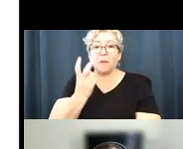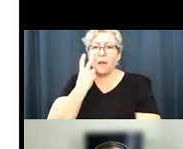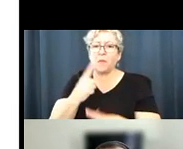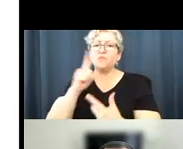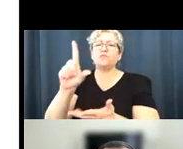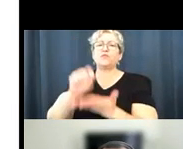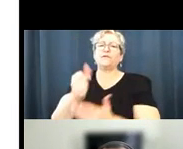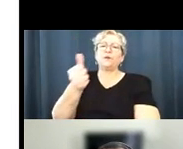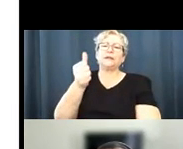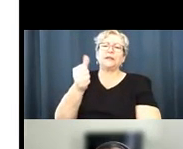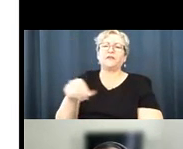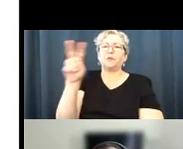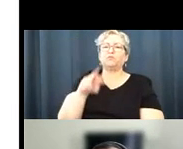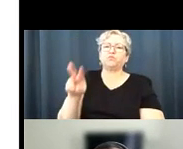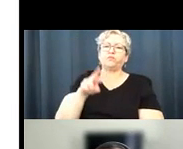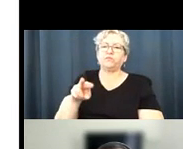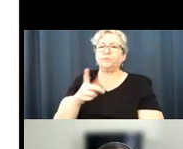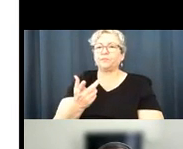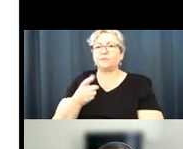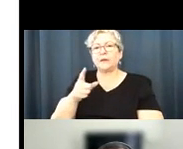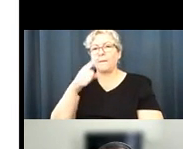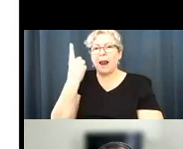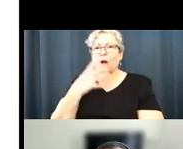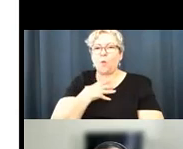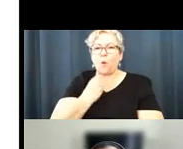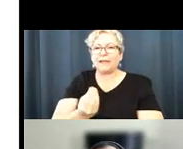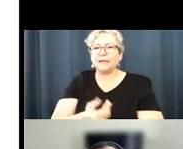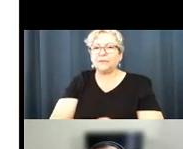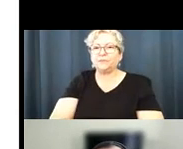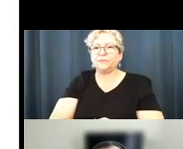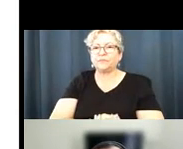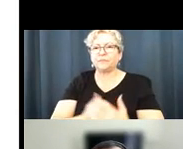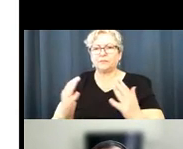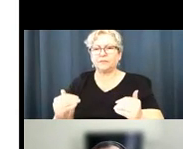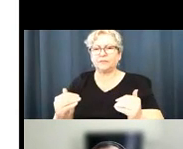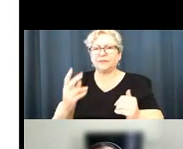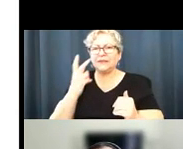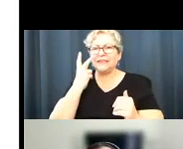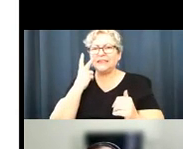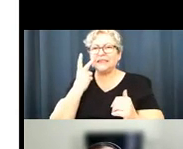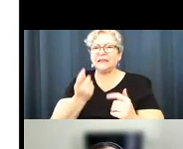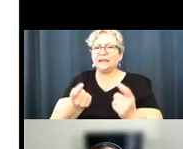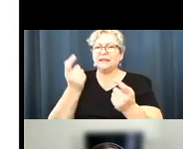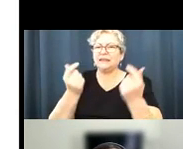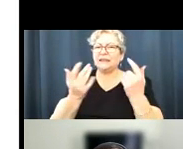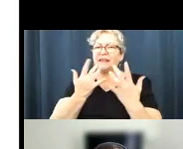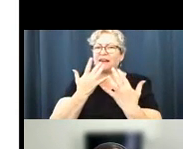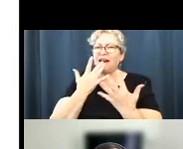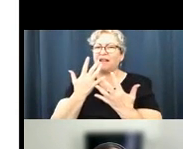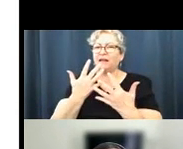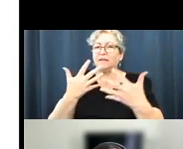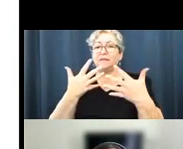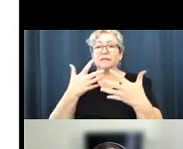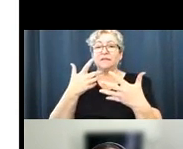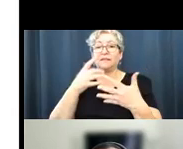falta el color, pero a lo mejor usted nada más que lo imprimió y lo imprimió en blanco y negro, y abajo puede ver que si mueve